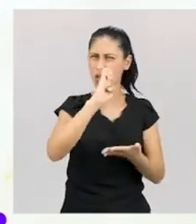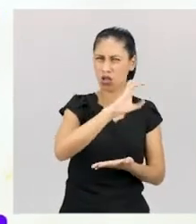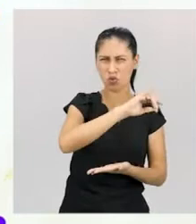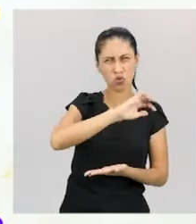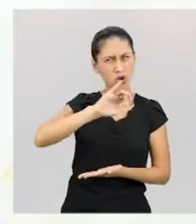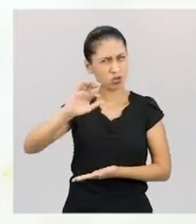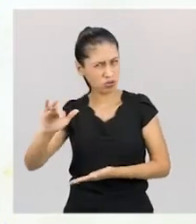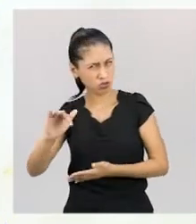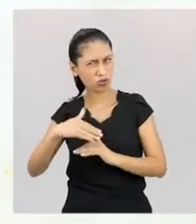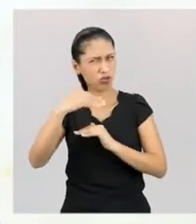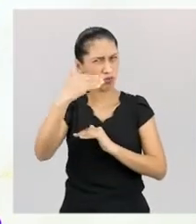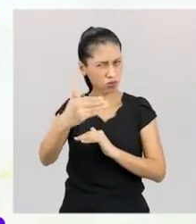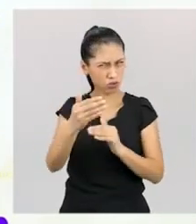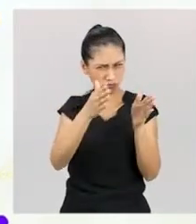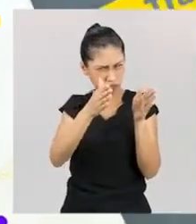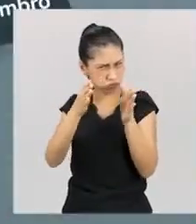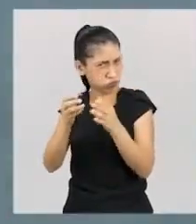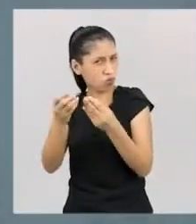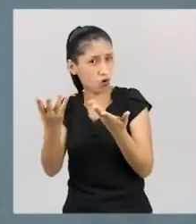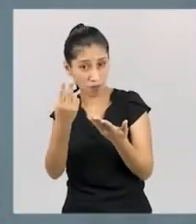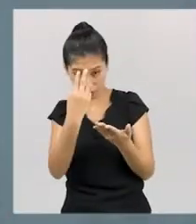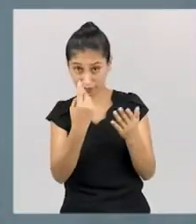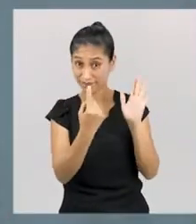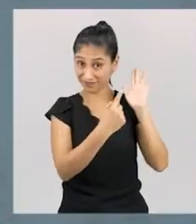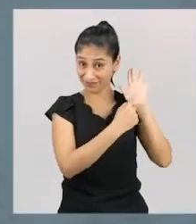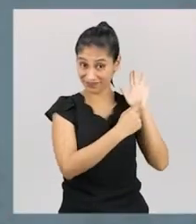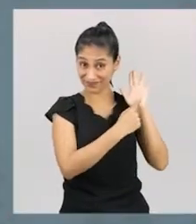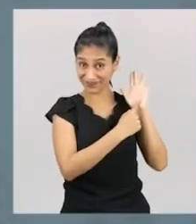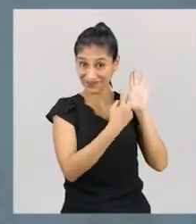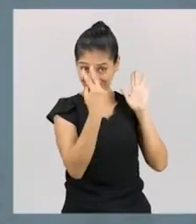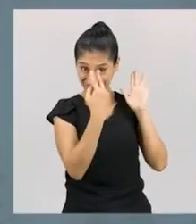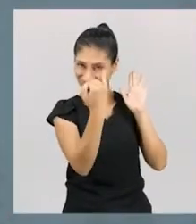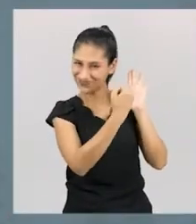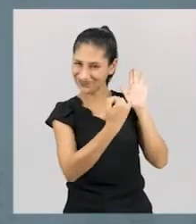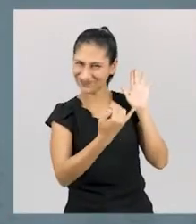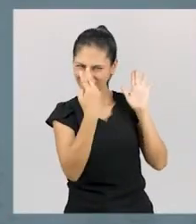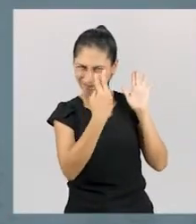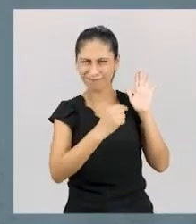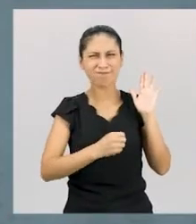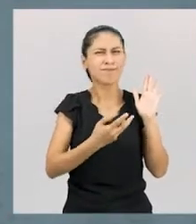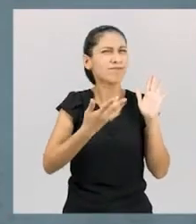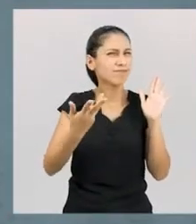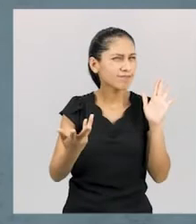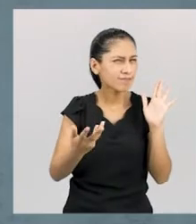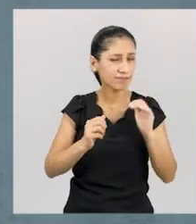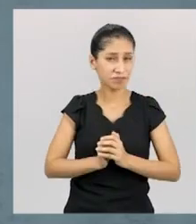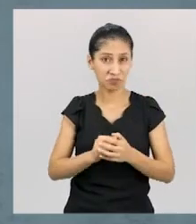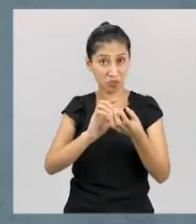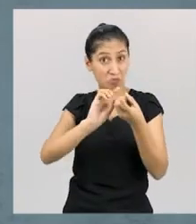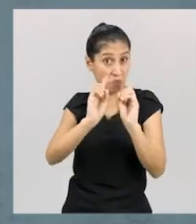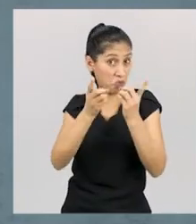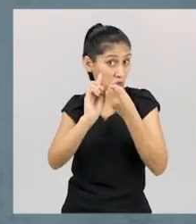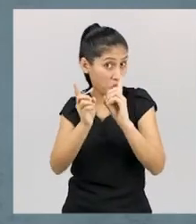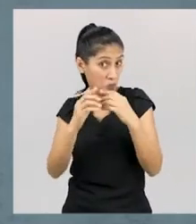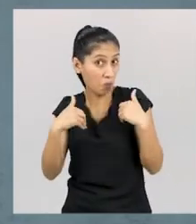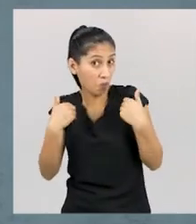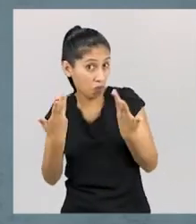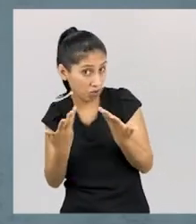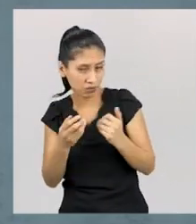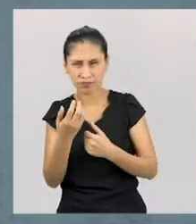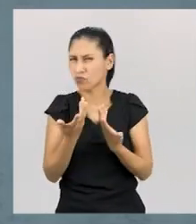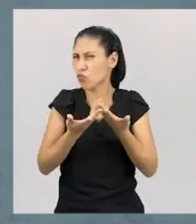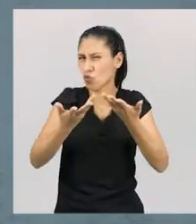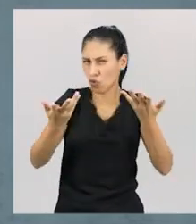y cuáles son los pasos para hacer la transposición. Como vemos en la imagen, se nota que los términos pueden cambiar de un lado al